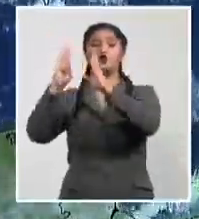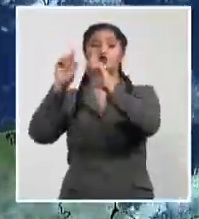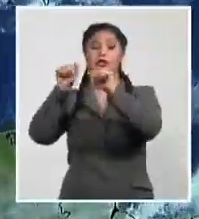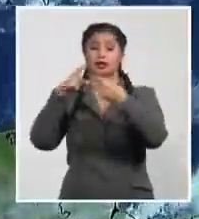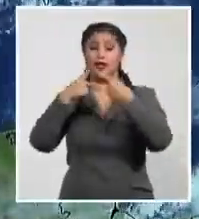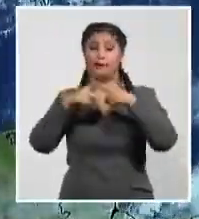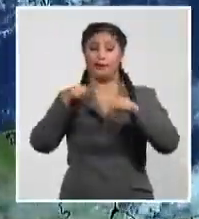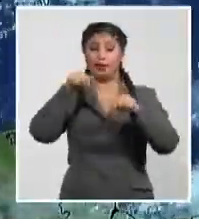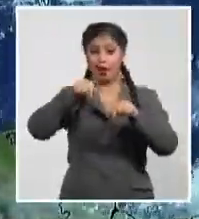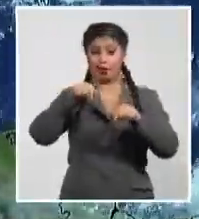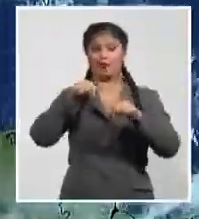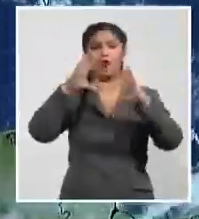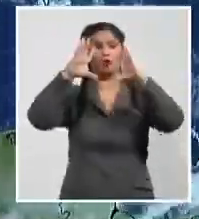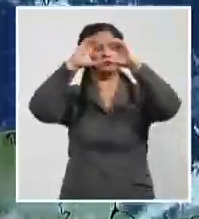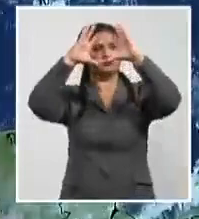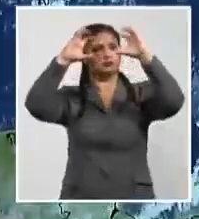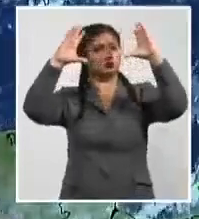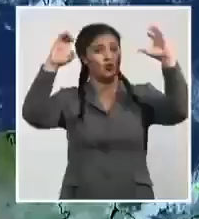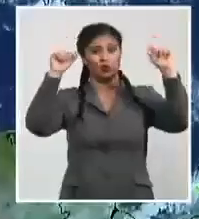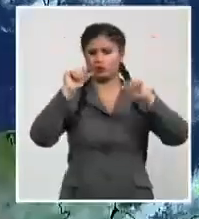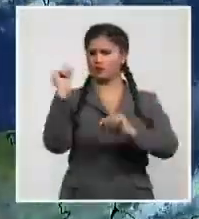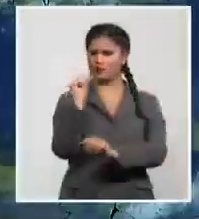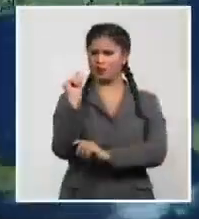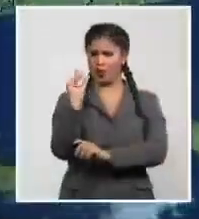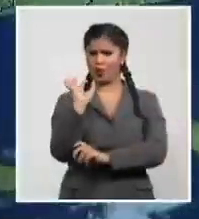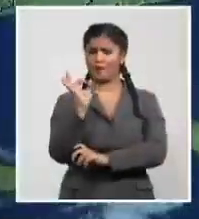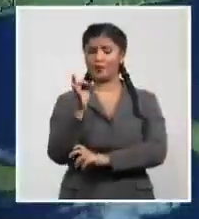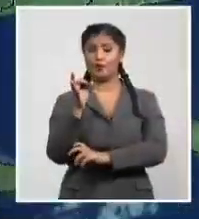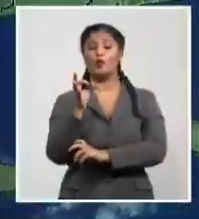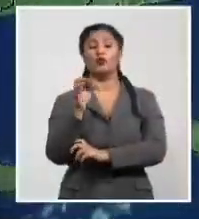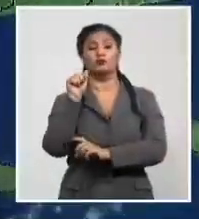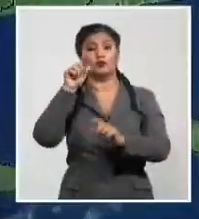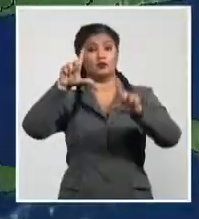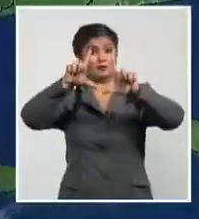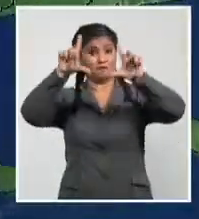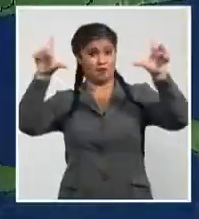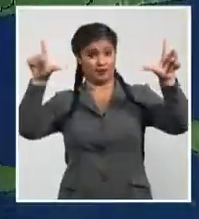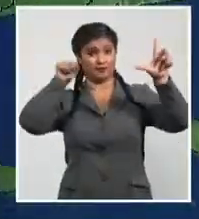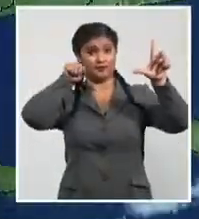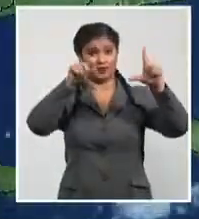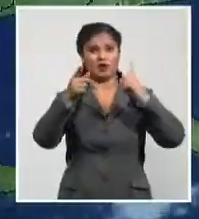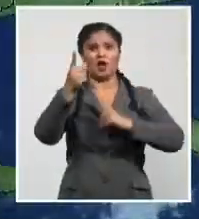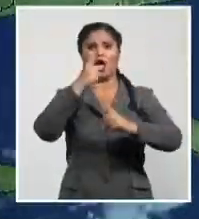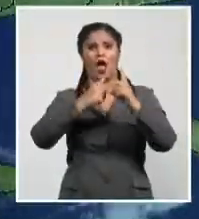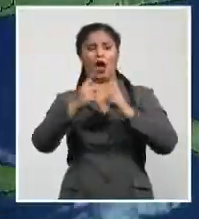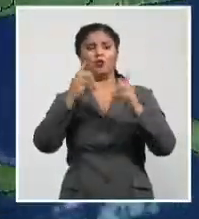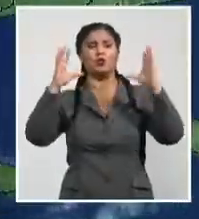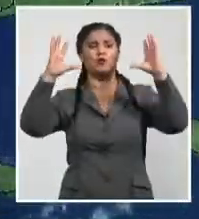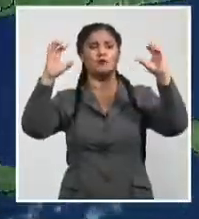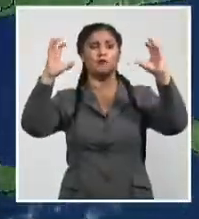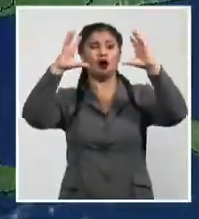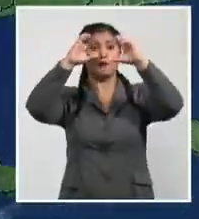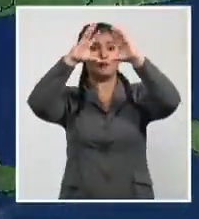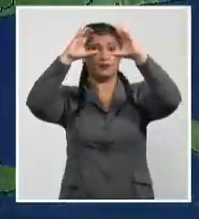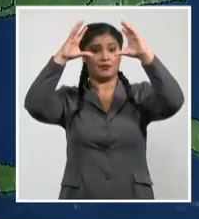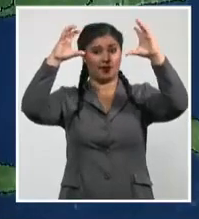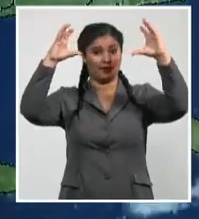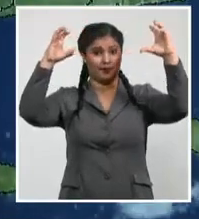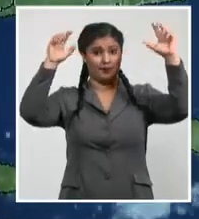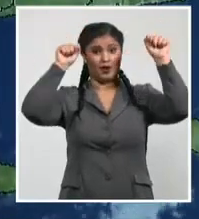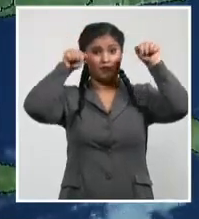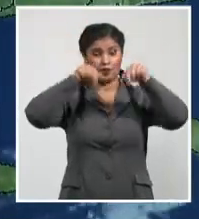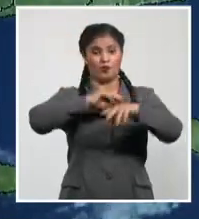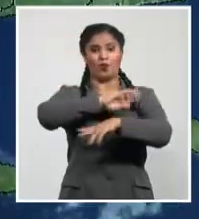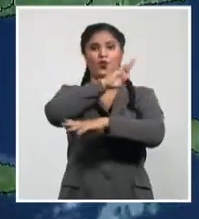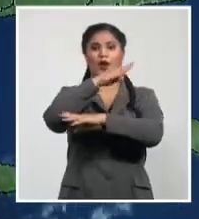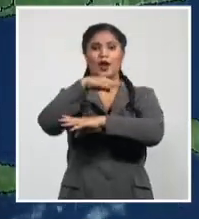en toda Cuba. En una imagen más ampliada, observen cómo solo algunos nublados están llegando desde el mar hacia zonas de la costa norte,